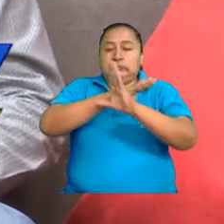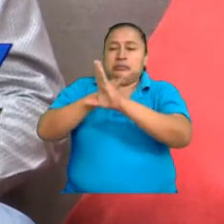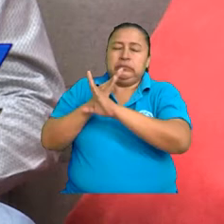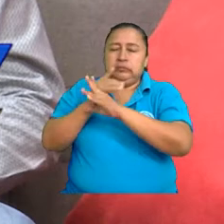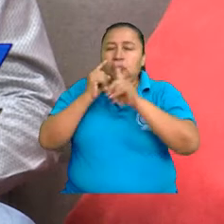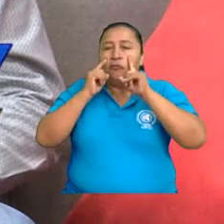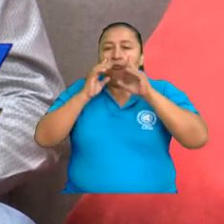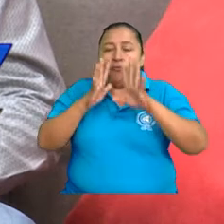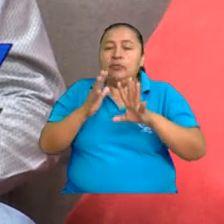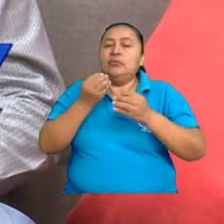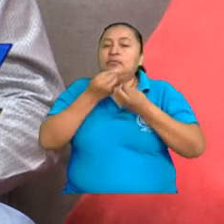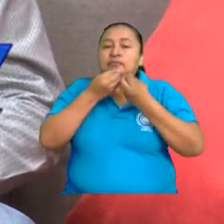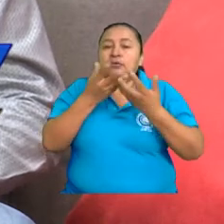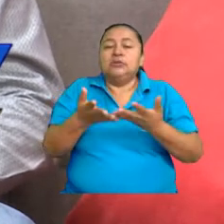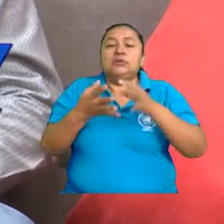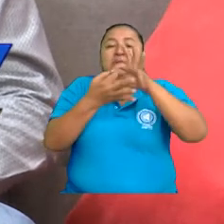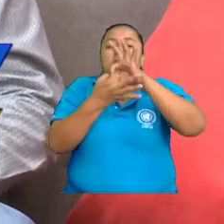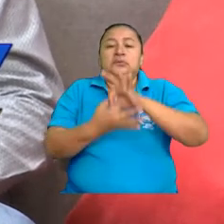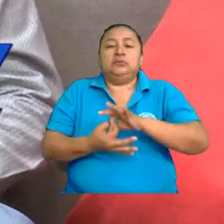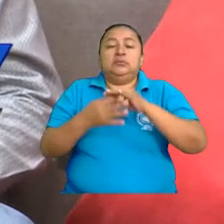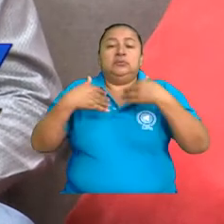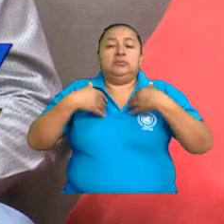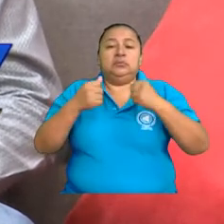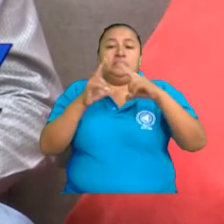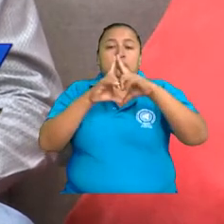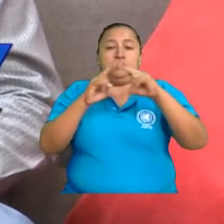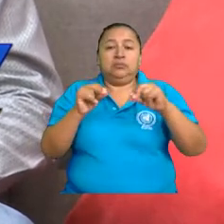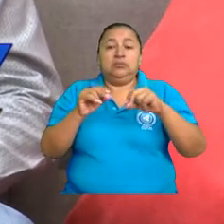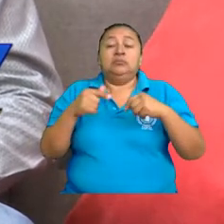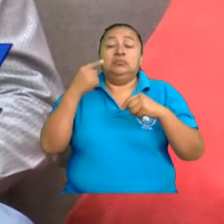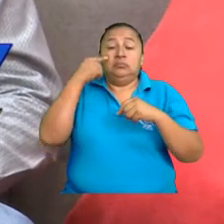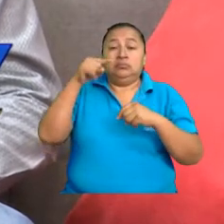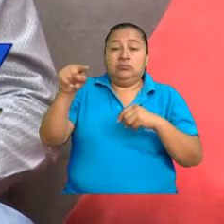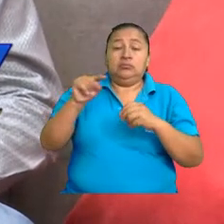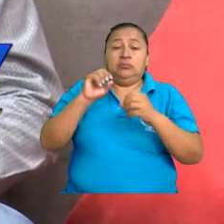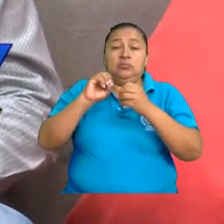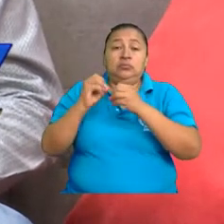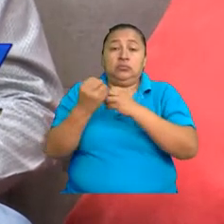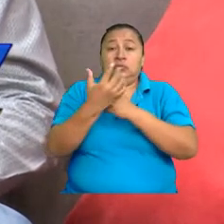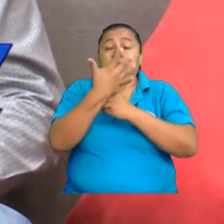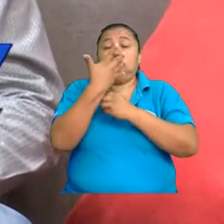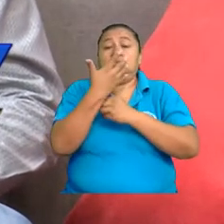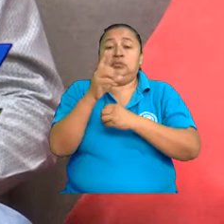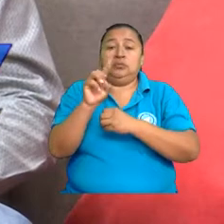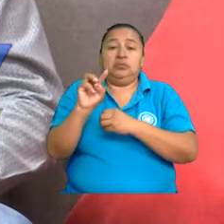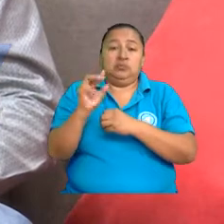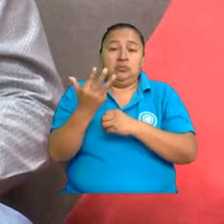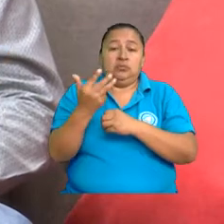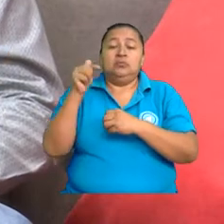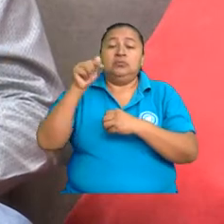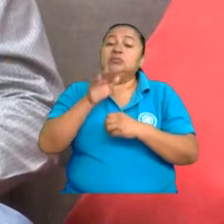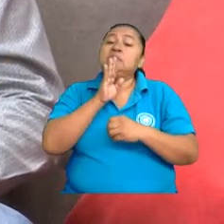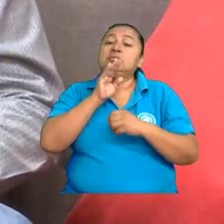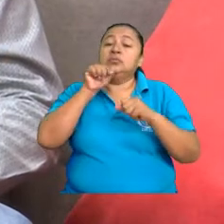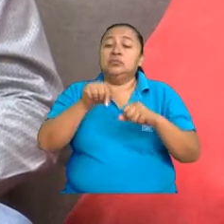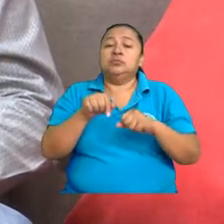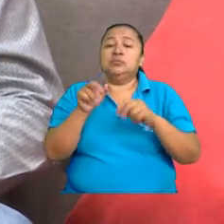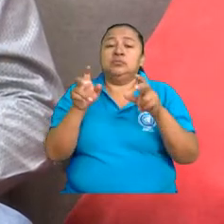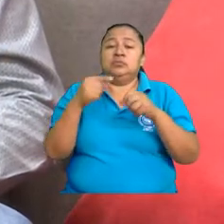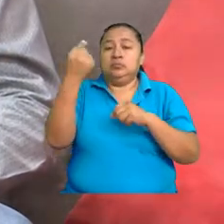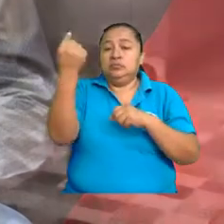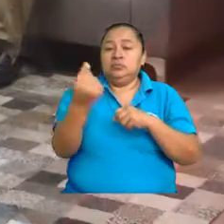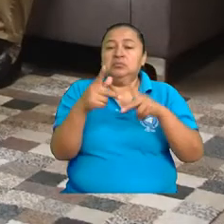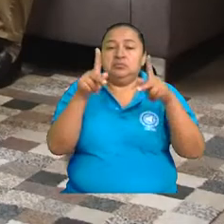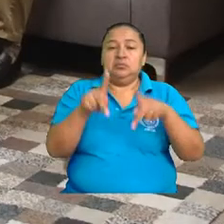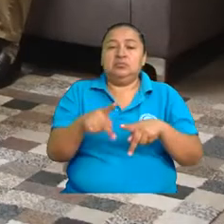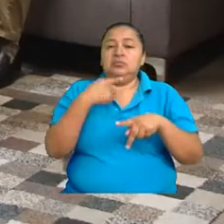información del sistema de salud nicaragüense ante el coronavirus o COVID-19. Para hablar de este tema, pues se encuentra con